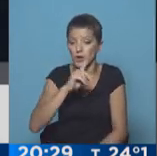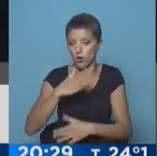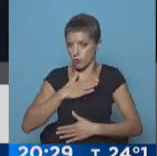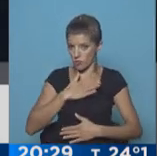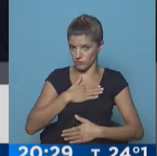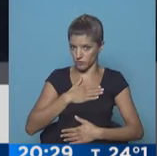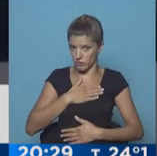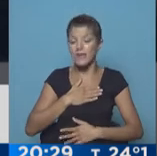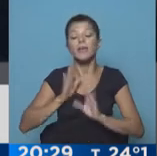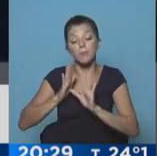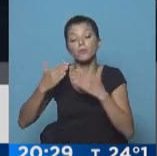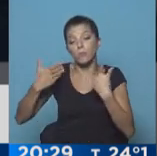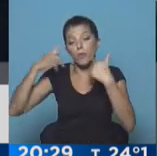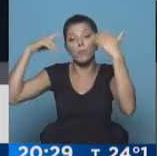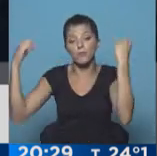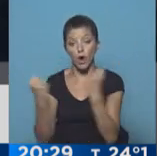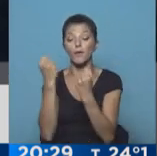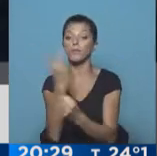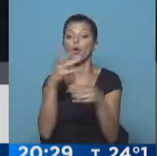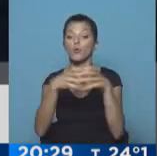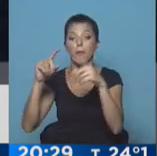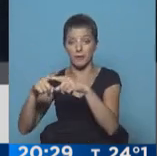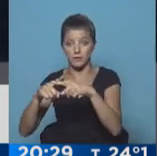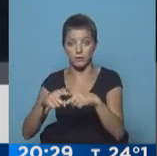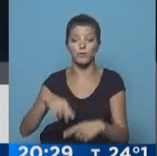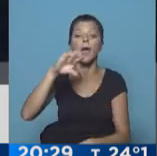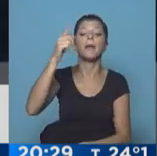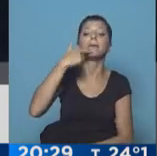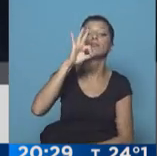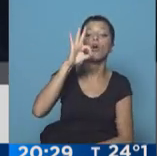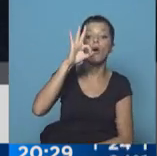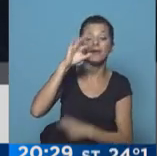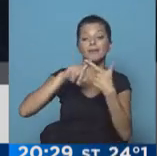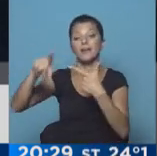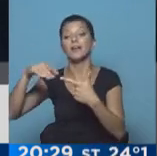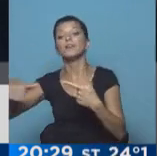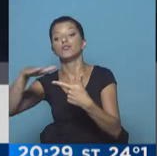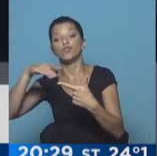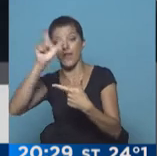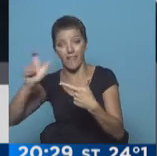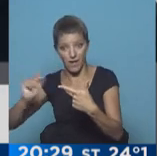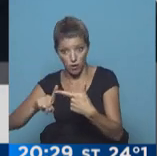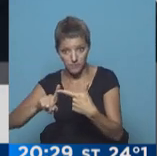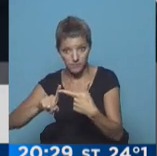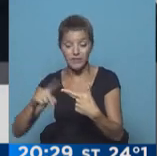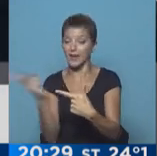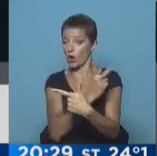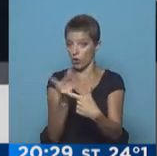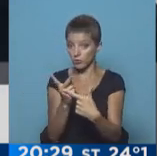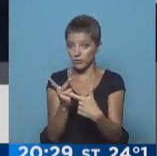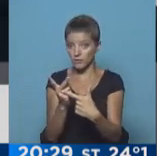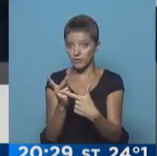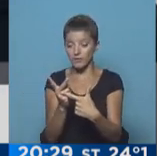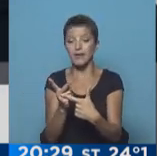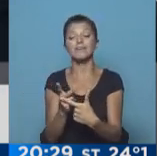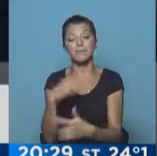posible el acuerdo entre dos partidos, el PSOE y Ciudadanos, que son, sin lugar a dudas, un acuerdo que